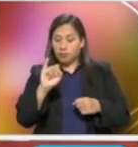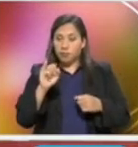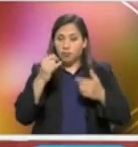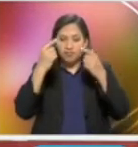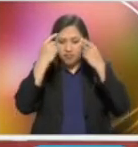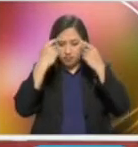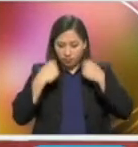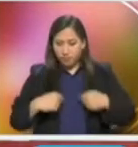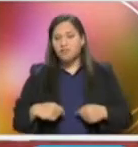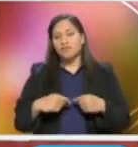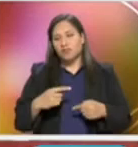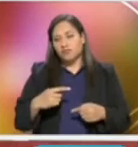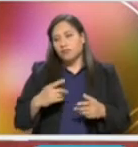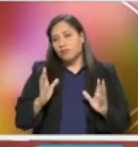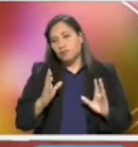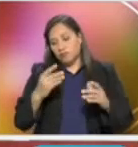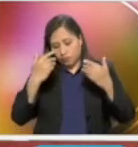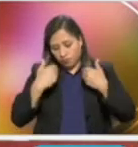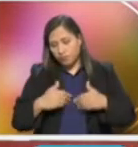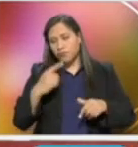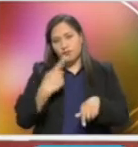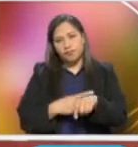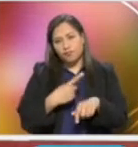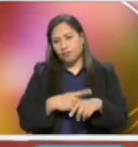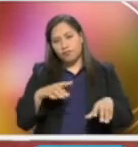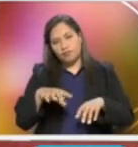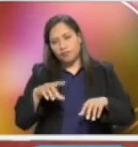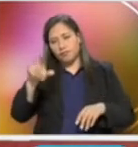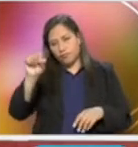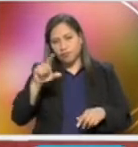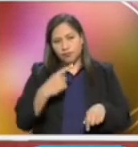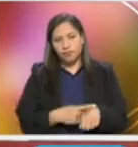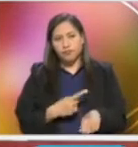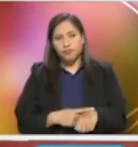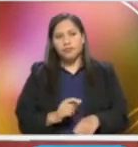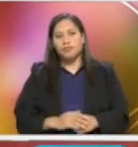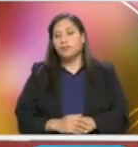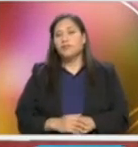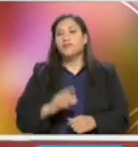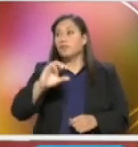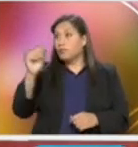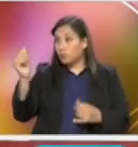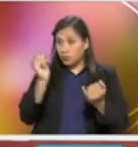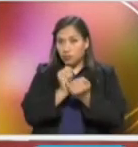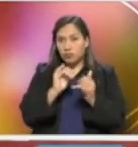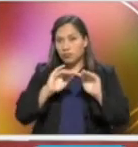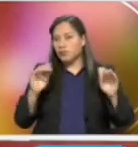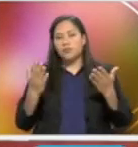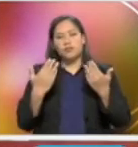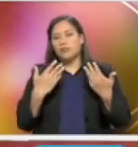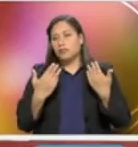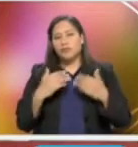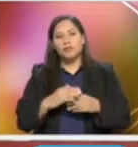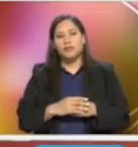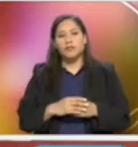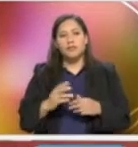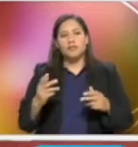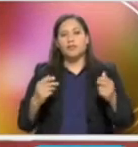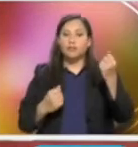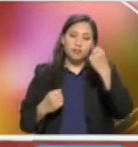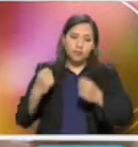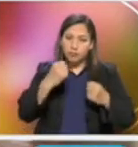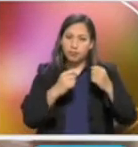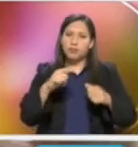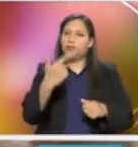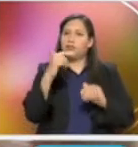Sí. Pero bueno, pues ahí ahorita está. no hay alguien que se perfile, ¿no? Como para llegar. No, yo creo que ya no hay niveles. esos niveles ya las peleas son de 12 rounds, que está